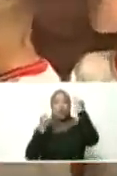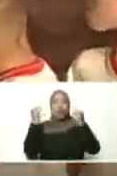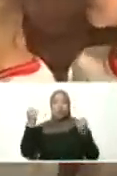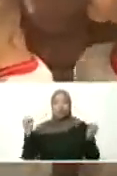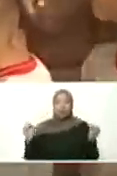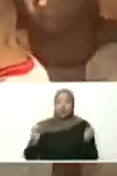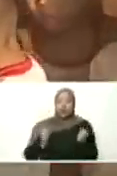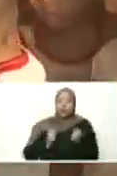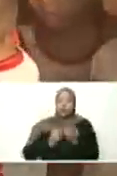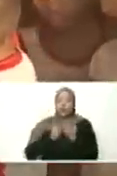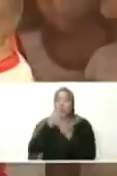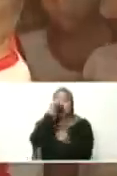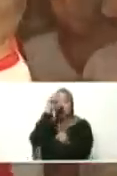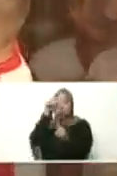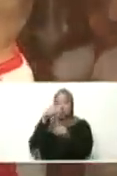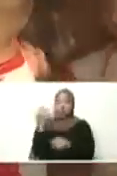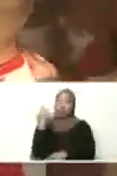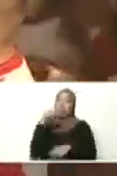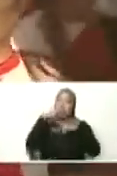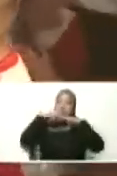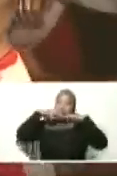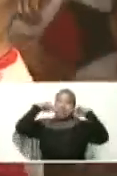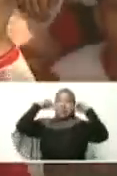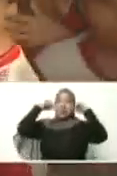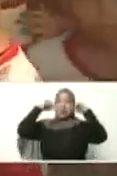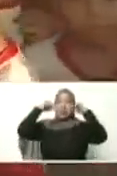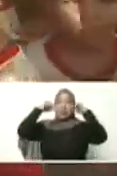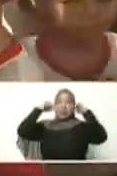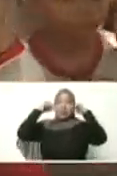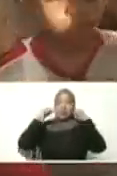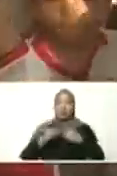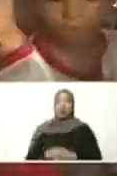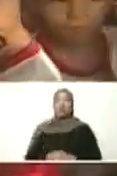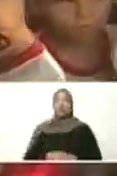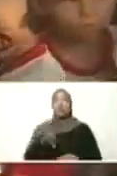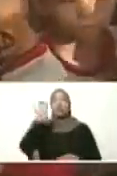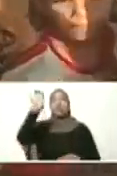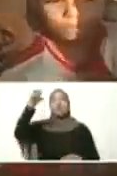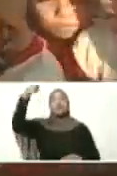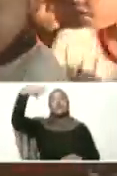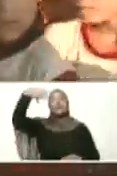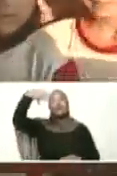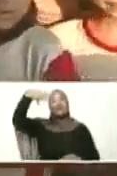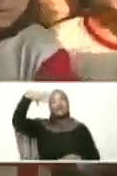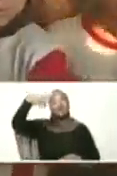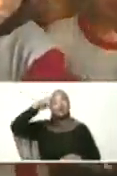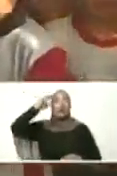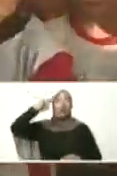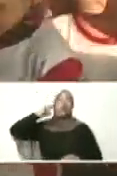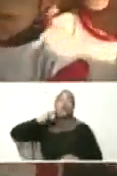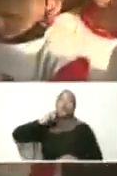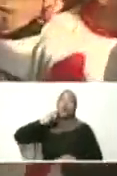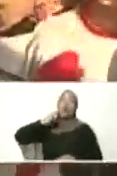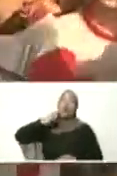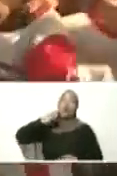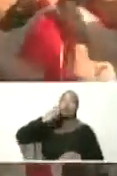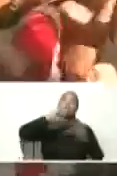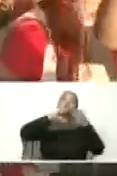esperanza, su sonrisa. Y está el sol grande de la patria. De la patria bolivariana. ¡Comuna!